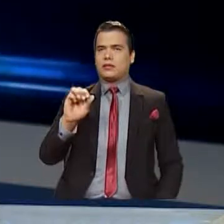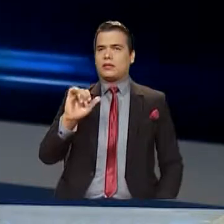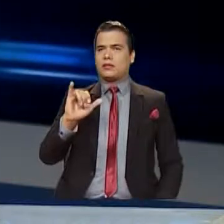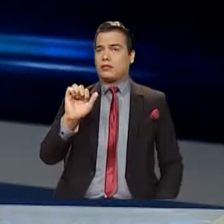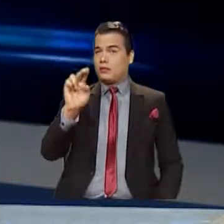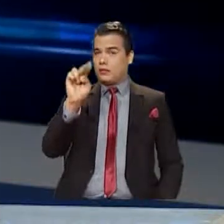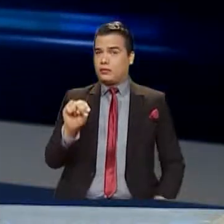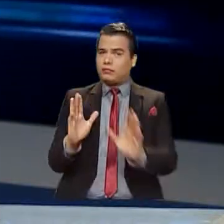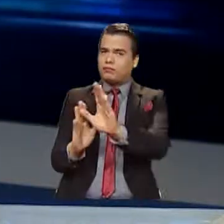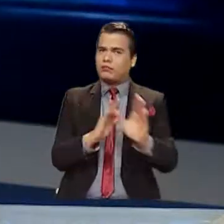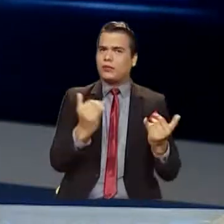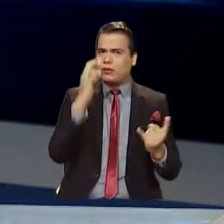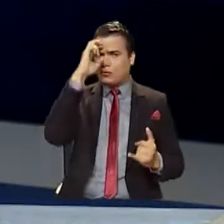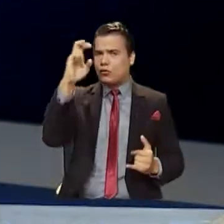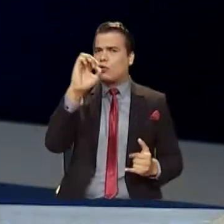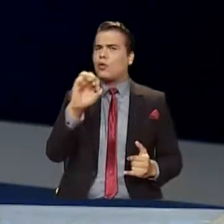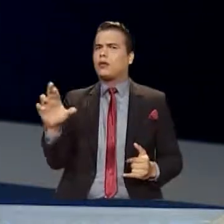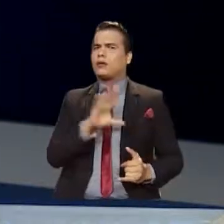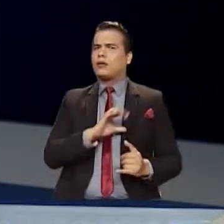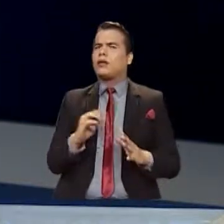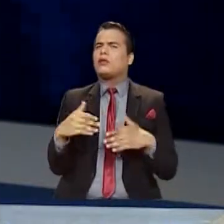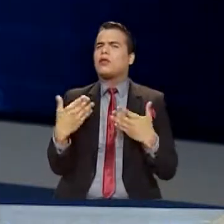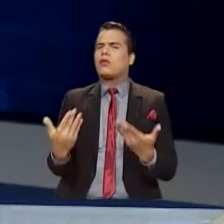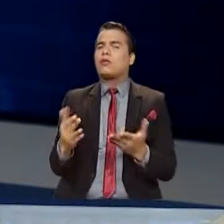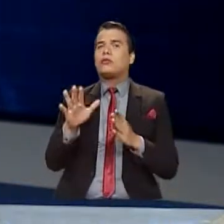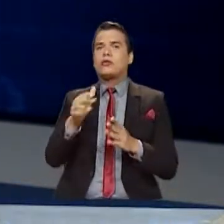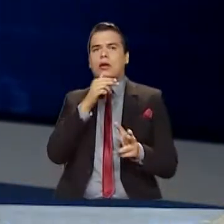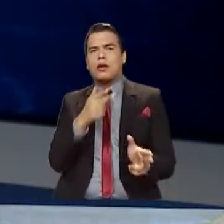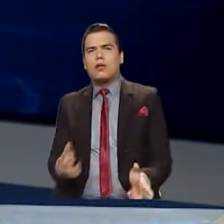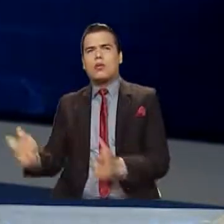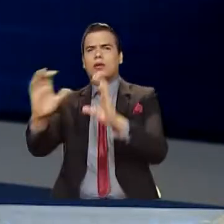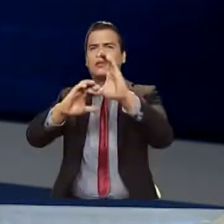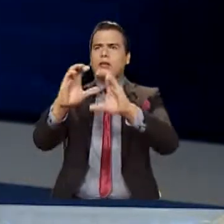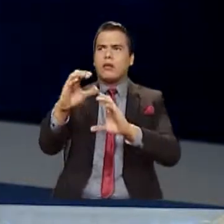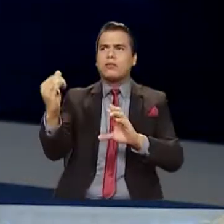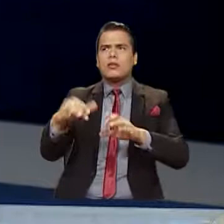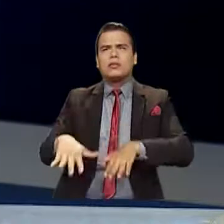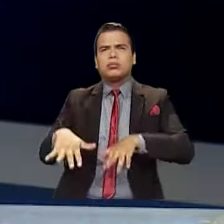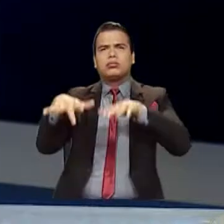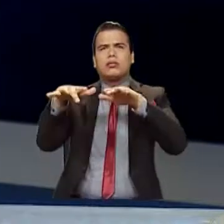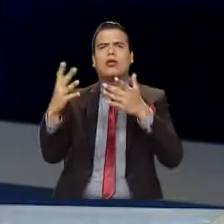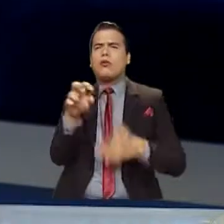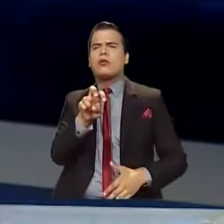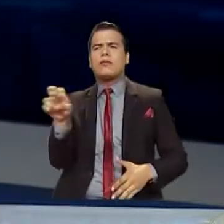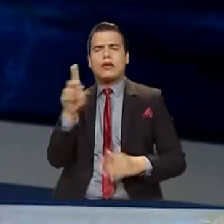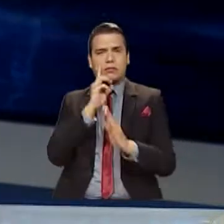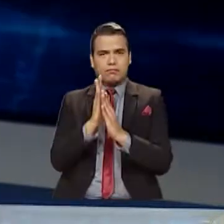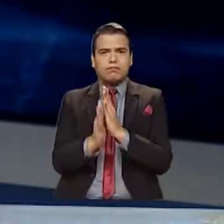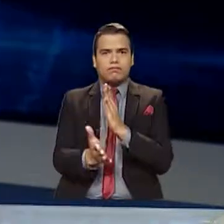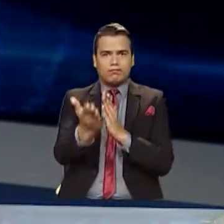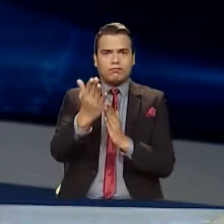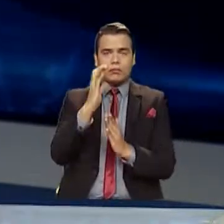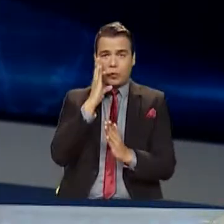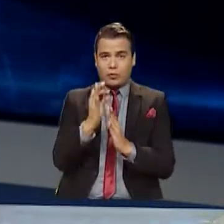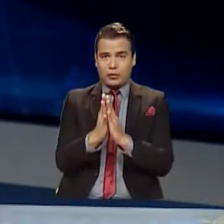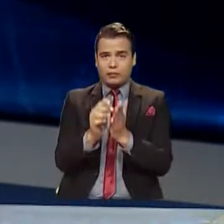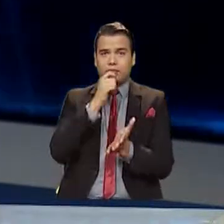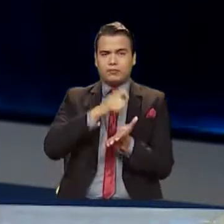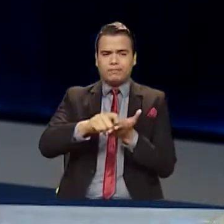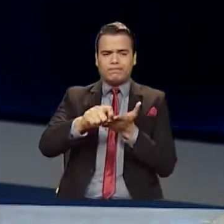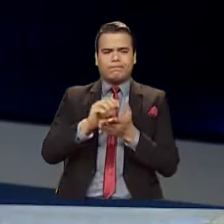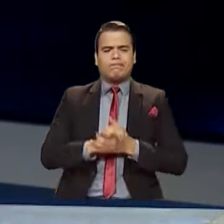Y vamos al nororiente de Cali a conocer cómo está el nivel del río Cauca en su paso por esta capital. Vamos con Wilson Morales. Buenas noches,